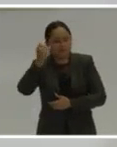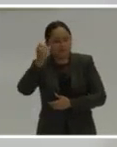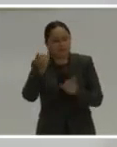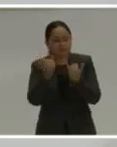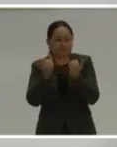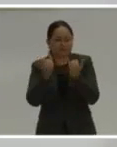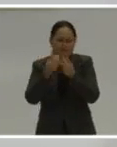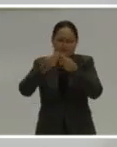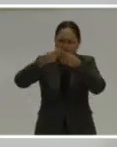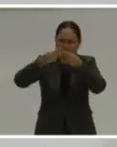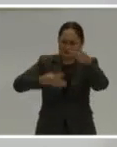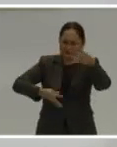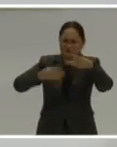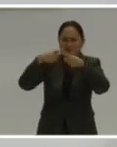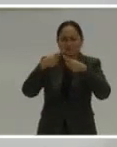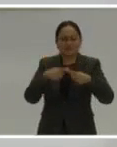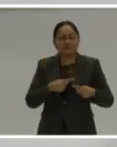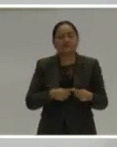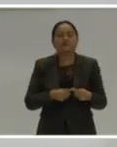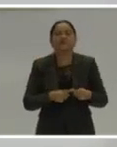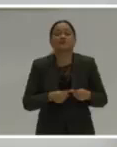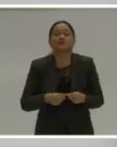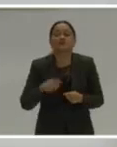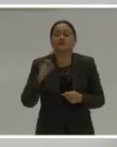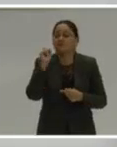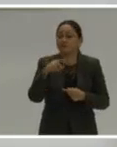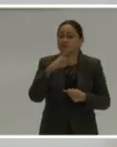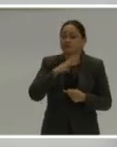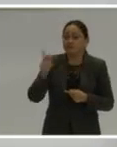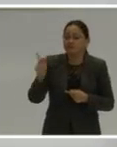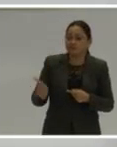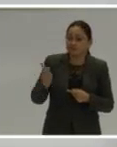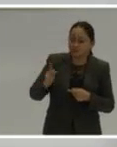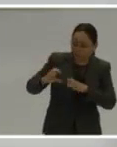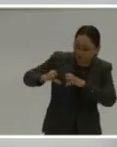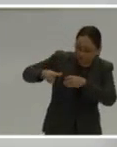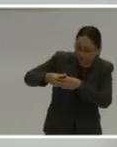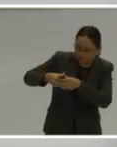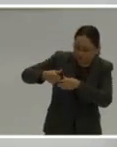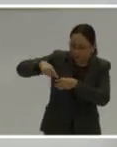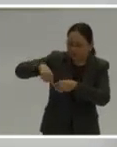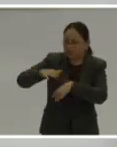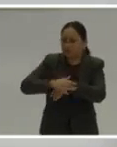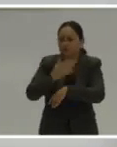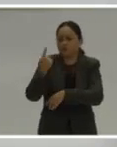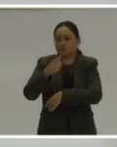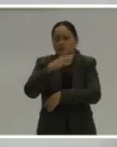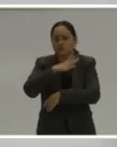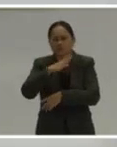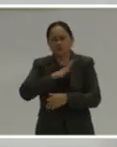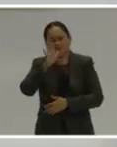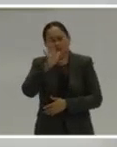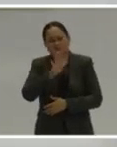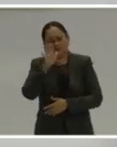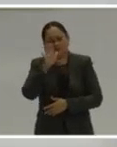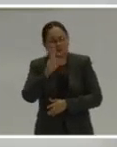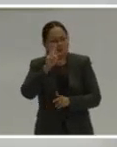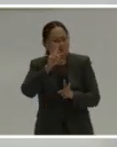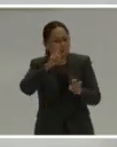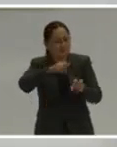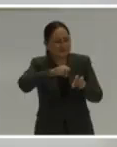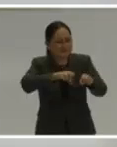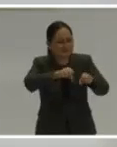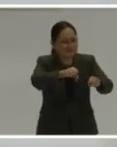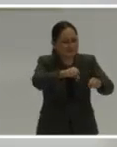quechua, guaraní, otros minoritarios por el grado de colonización, marginación, todo el